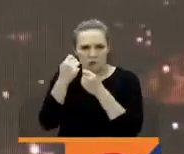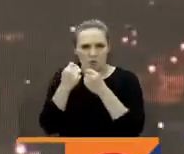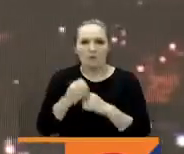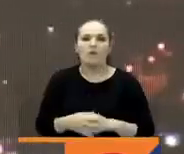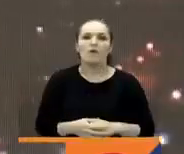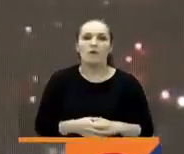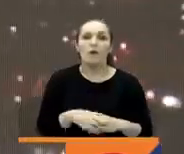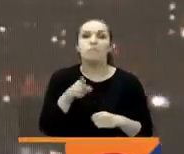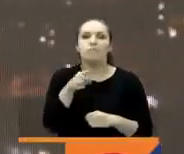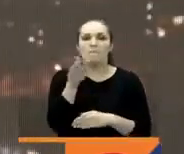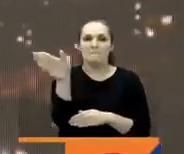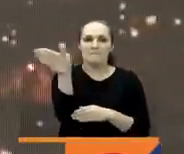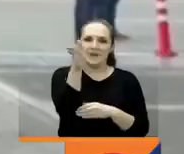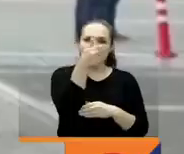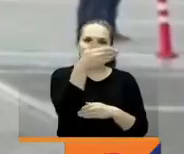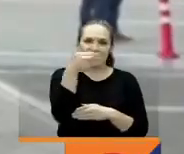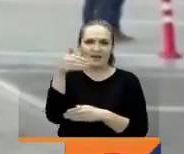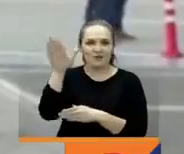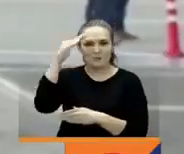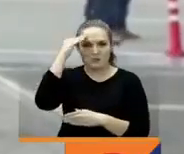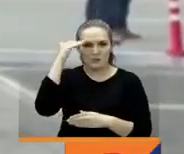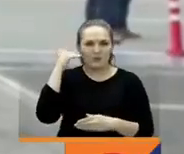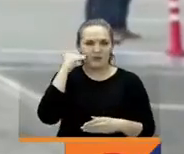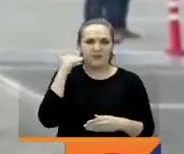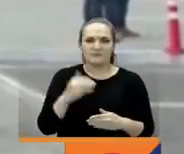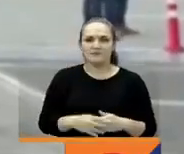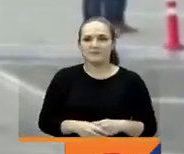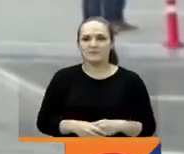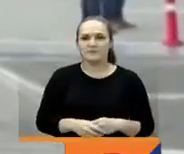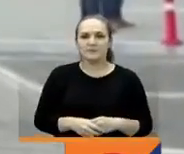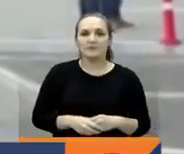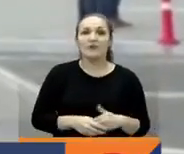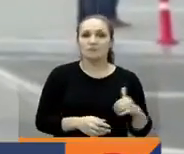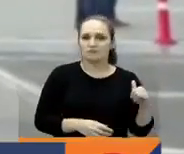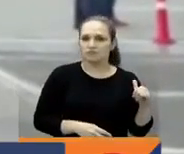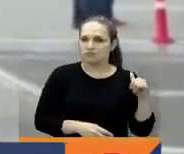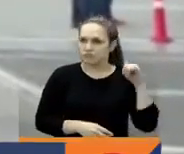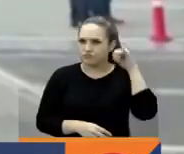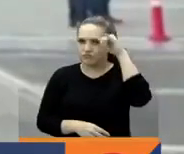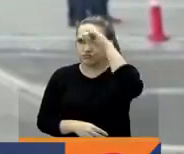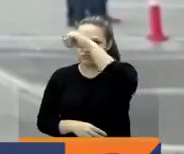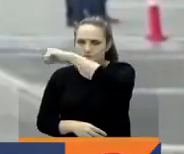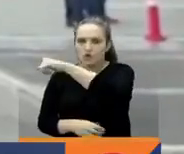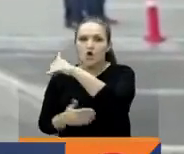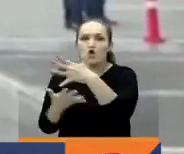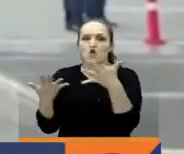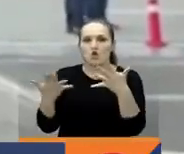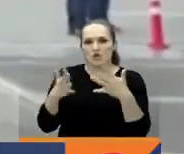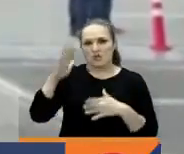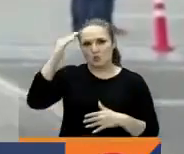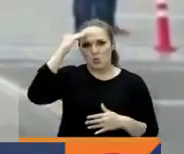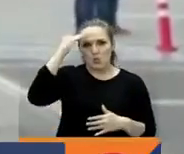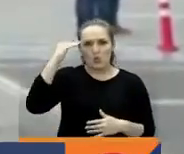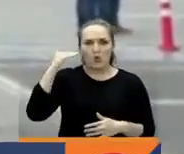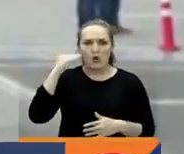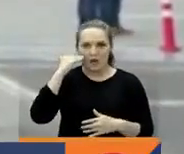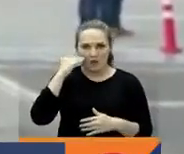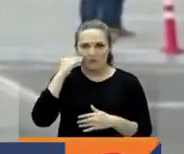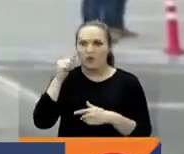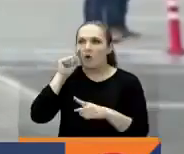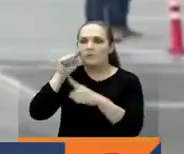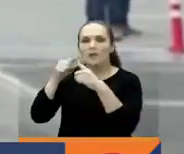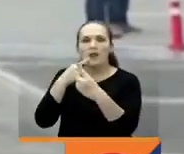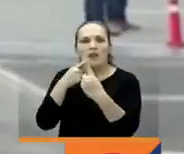símbolo de recibimiento vamos con una visión de gobierno y también de empresarios colombianos para afianzar los lazos